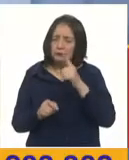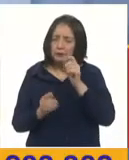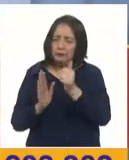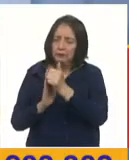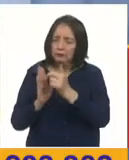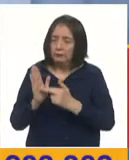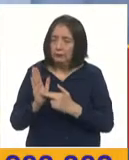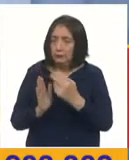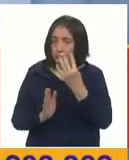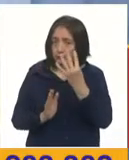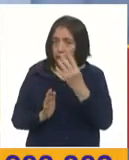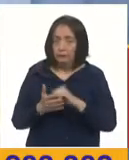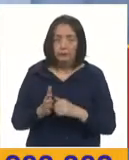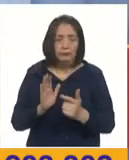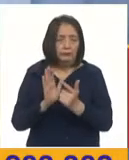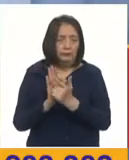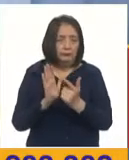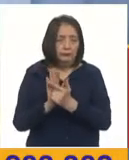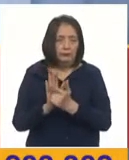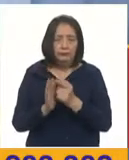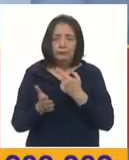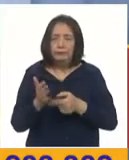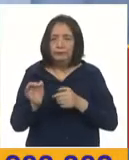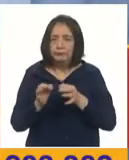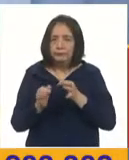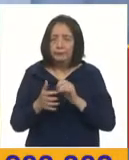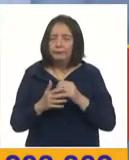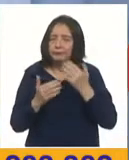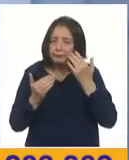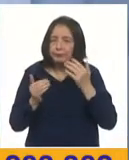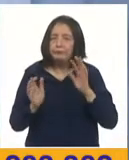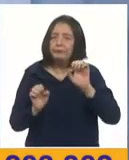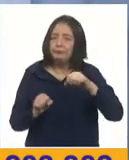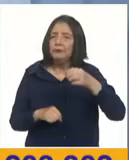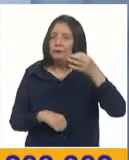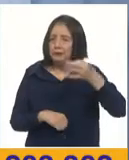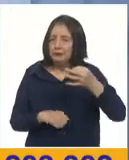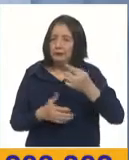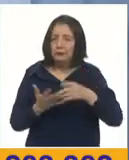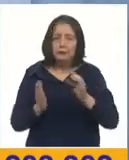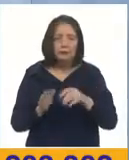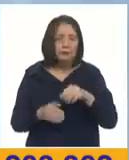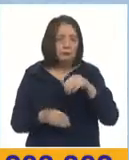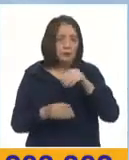artículo 4 de la ley orgánica de elecciones que establece la presunción de validez del voto